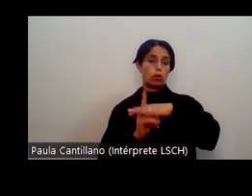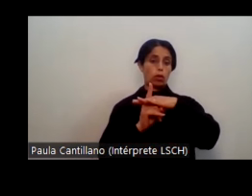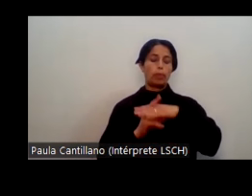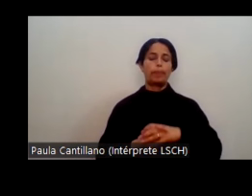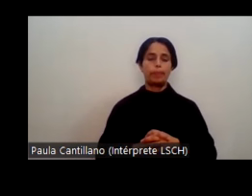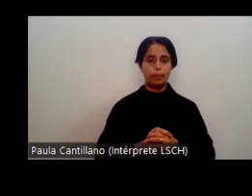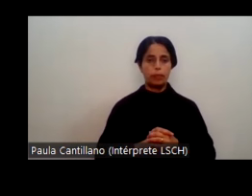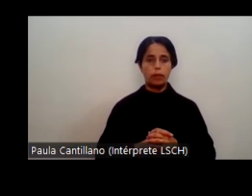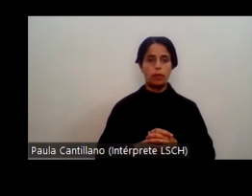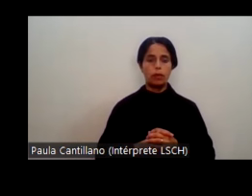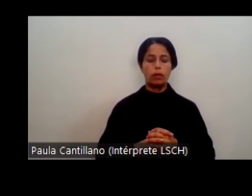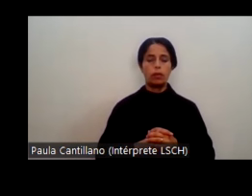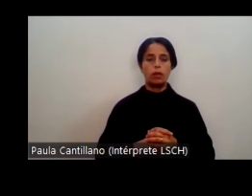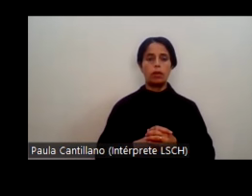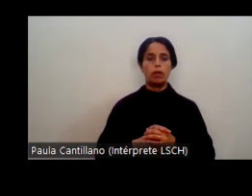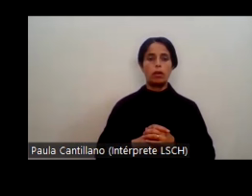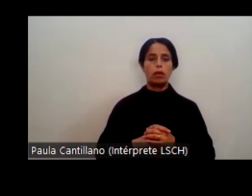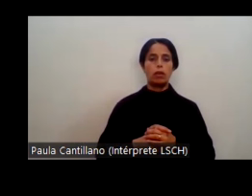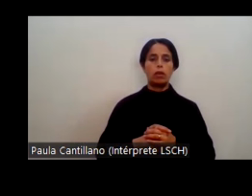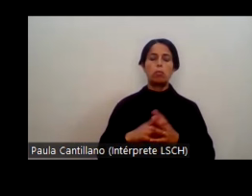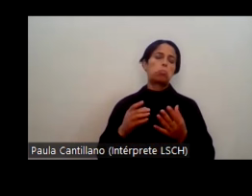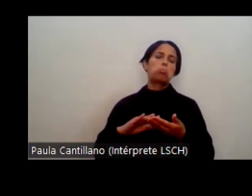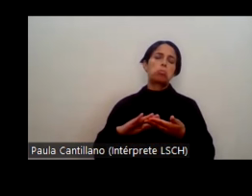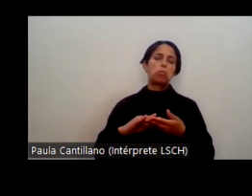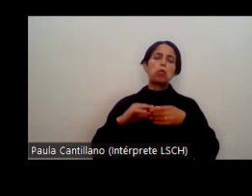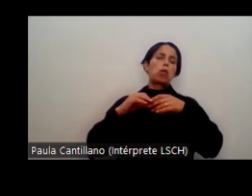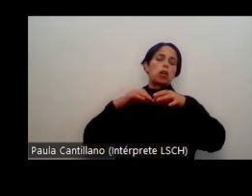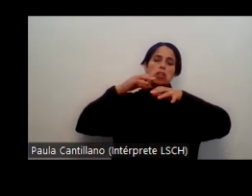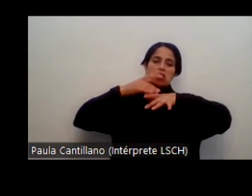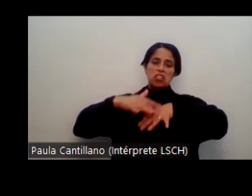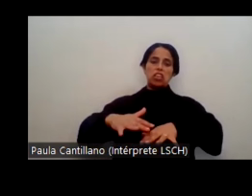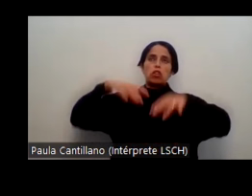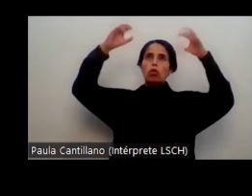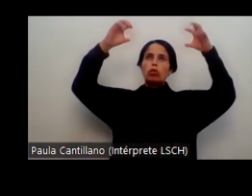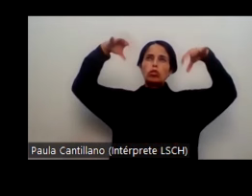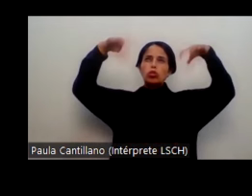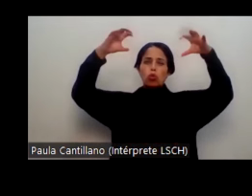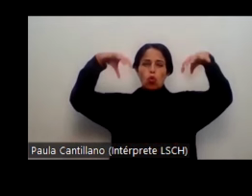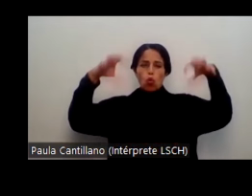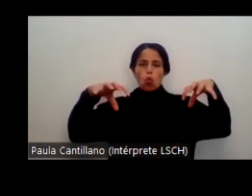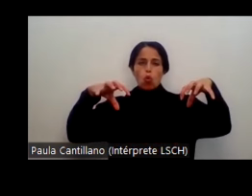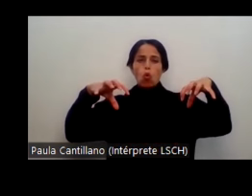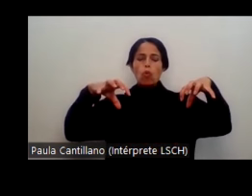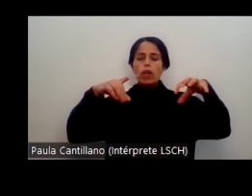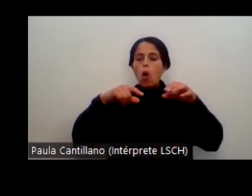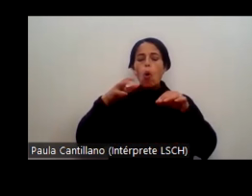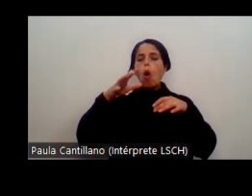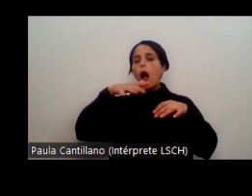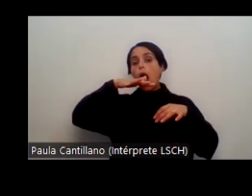en cualquier aspecto, o sea, como río, como lluvia, como manantial, como agua